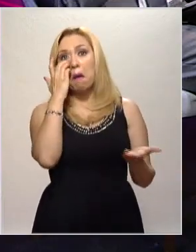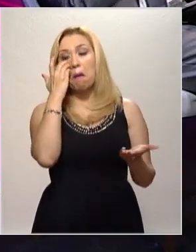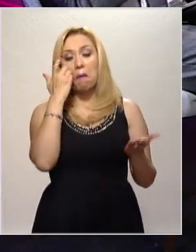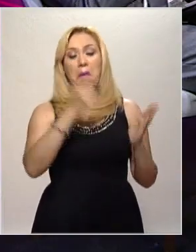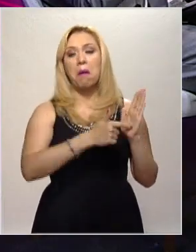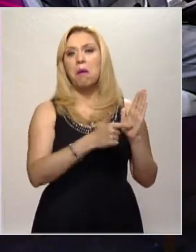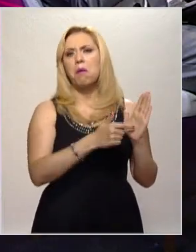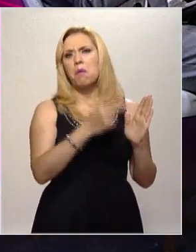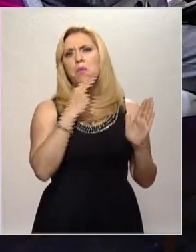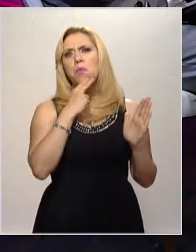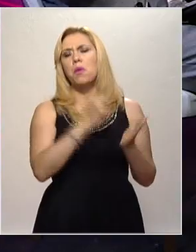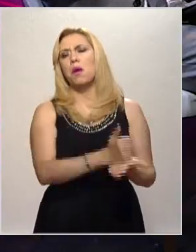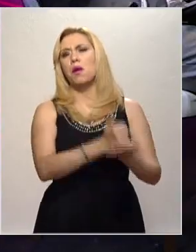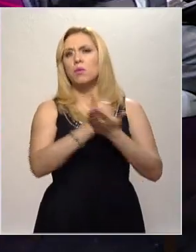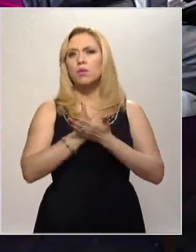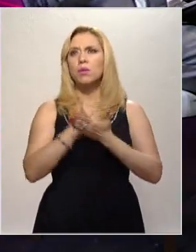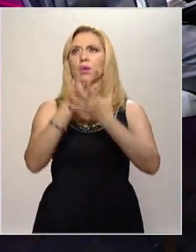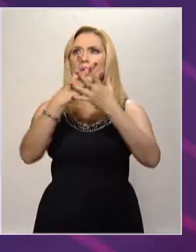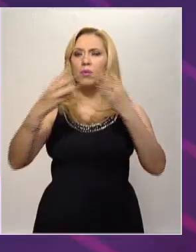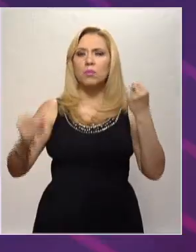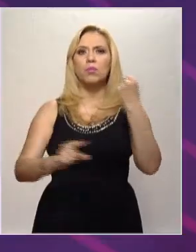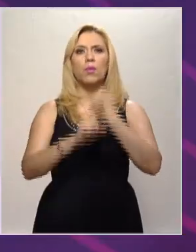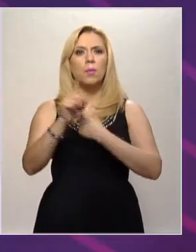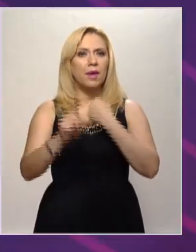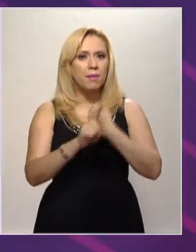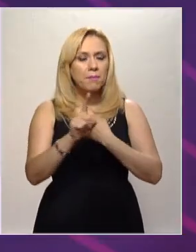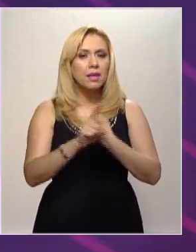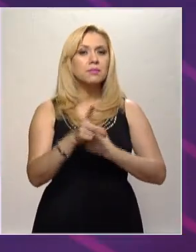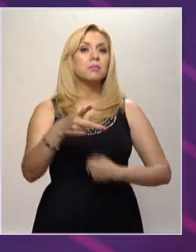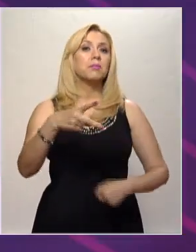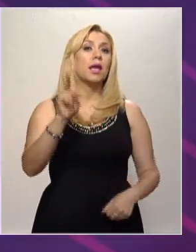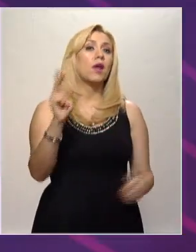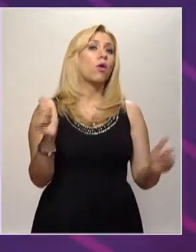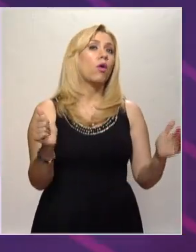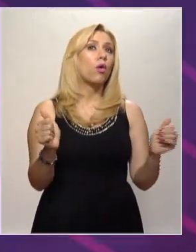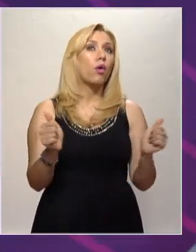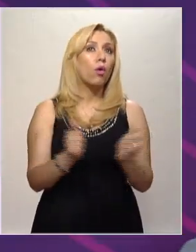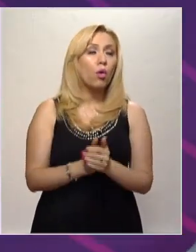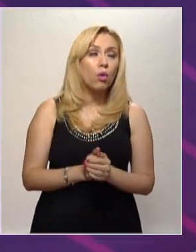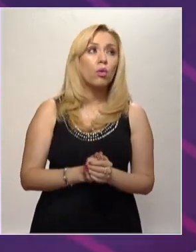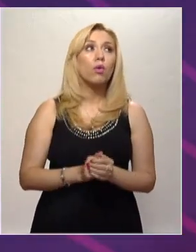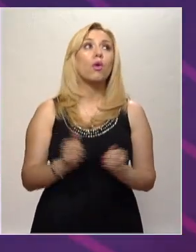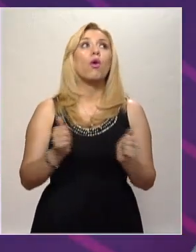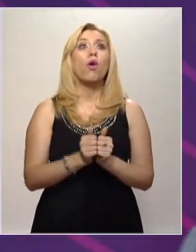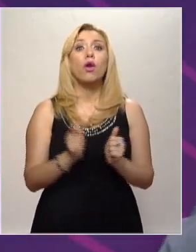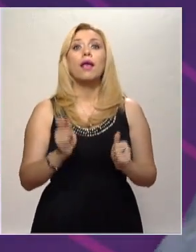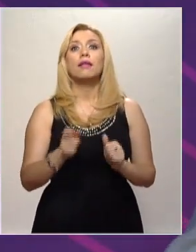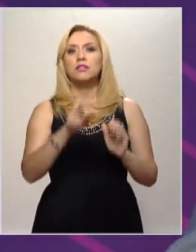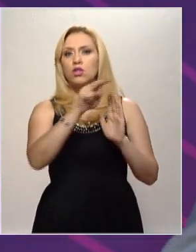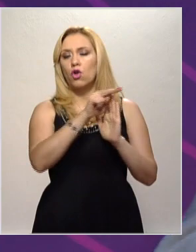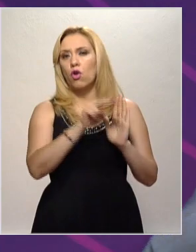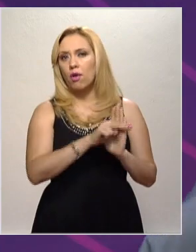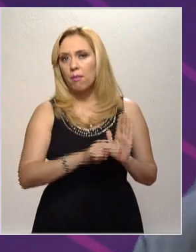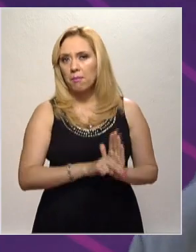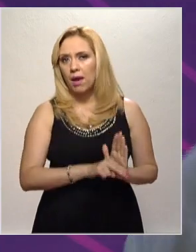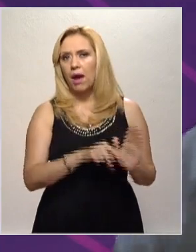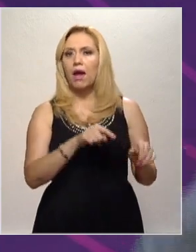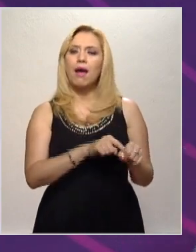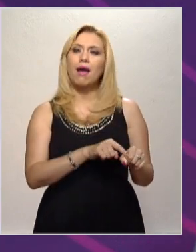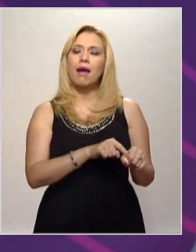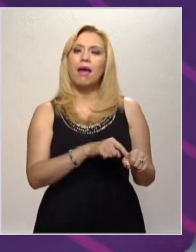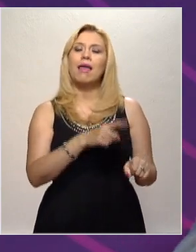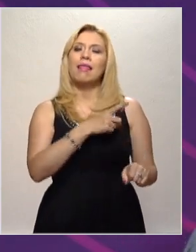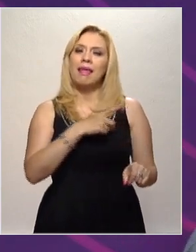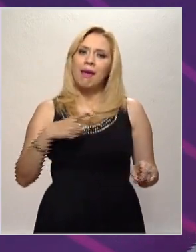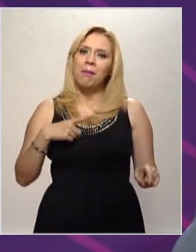a resolver problemáticas judiciales o no judiciales, pero bajo el supuesto de que es un instrumento normativo de segundo nivel que debe